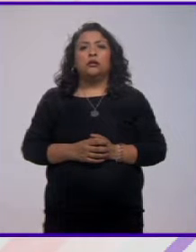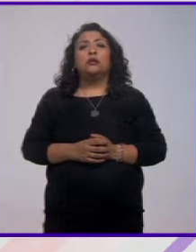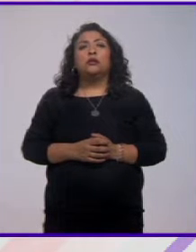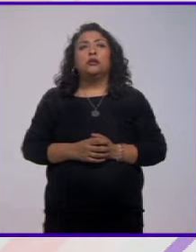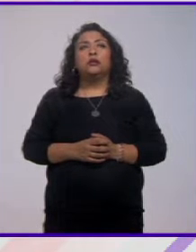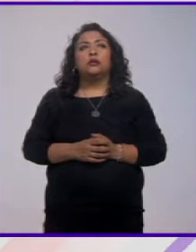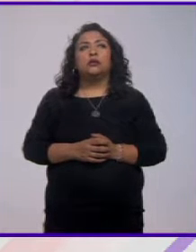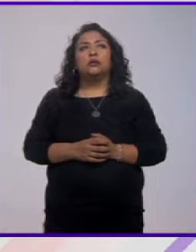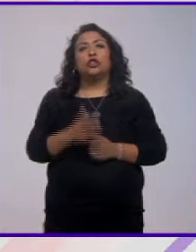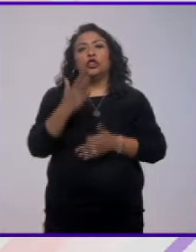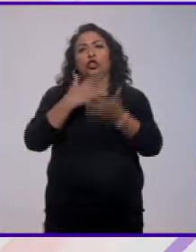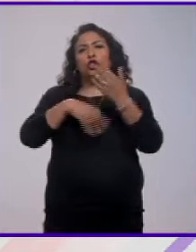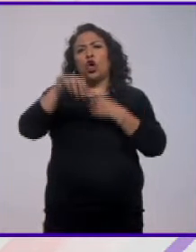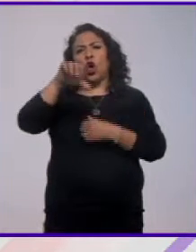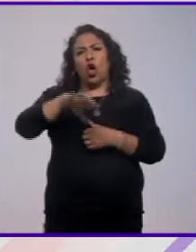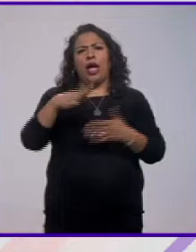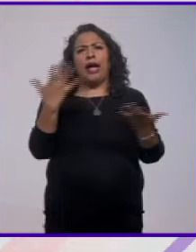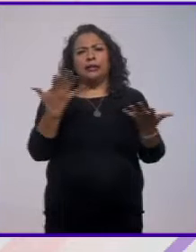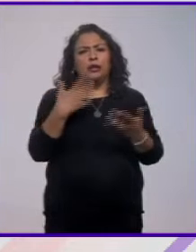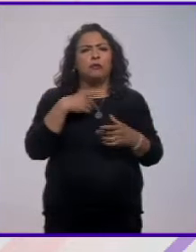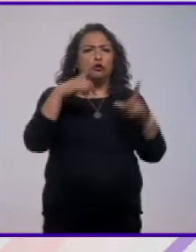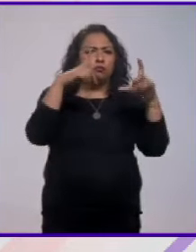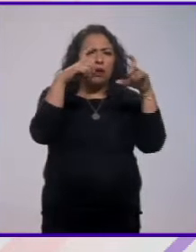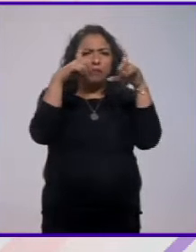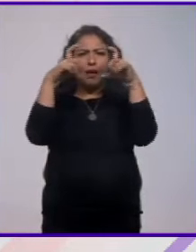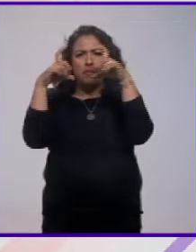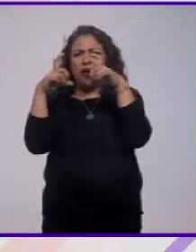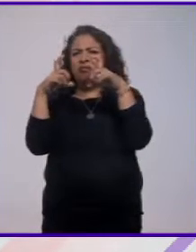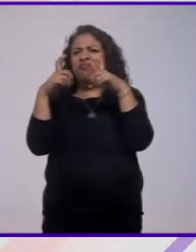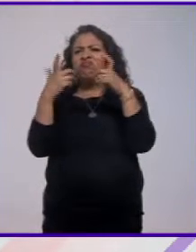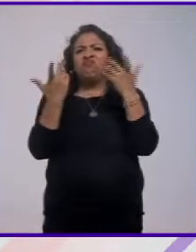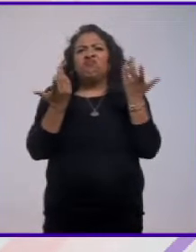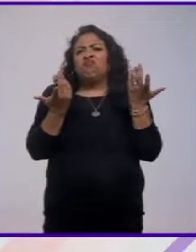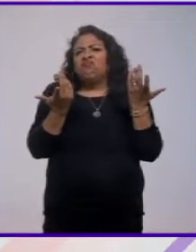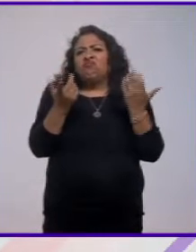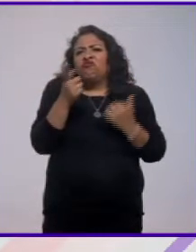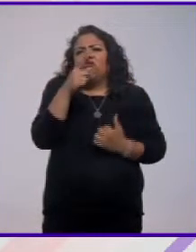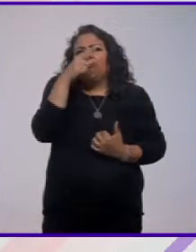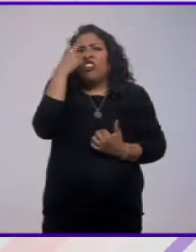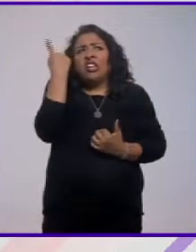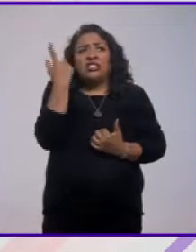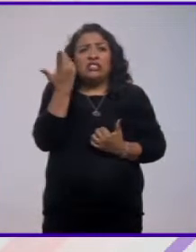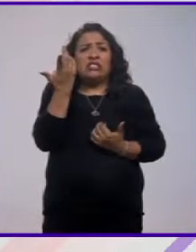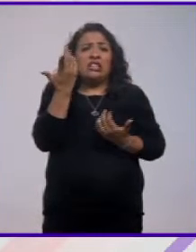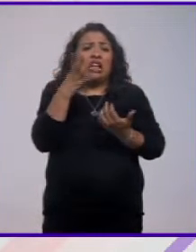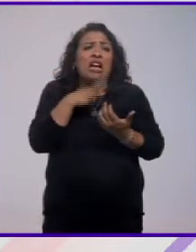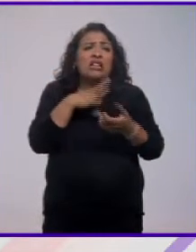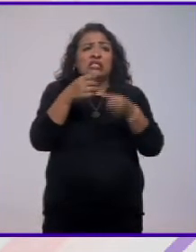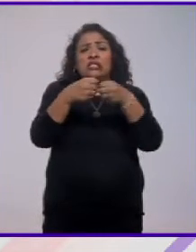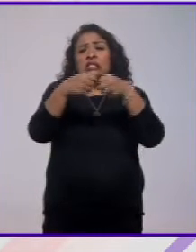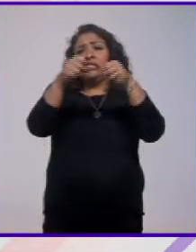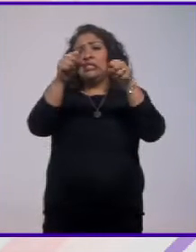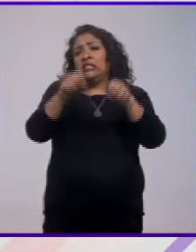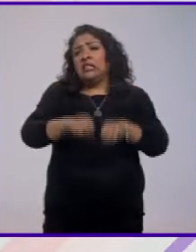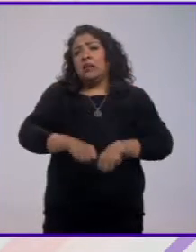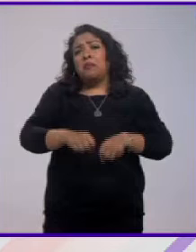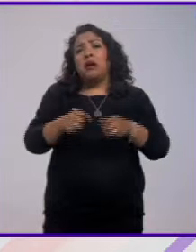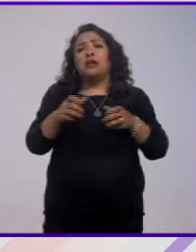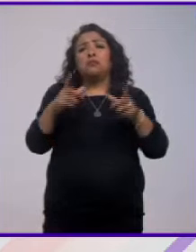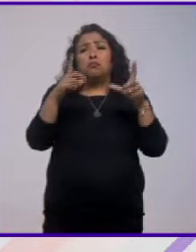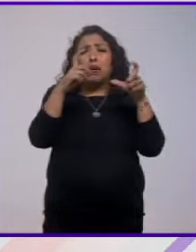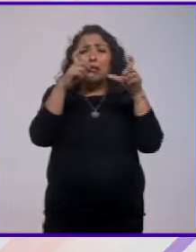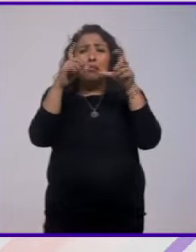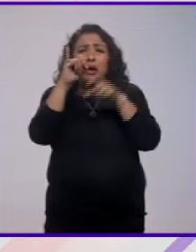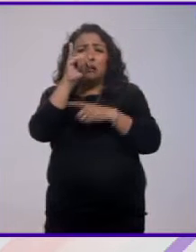Todos hoy tomamos fotografías, las fotografías no tienen coste y los sistemas de captación